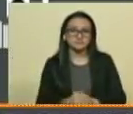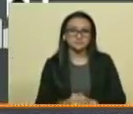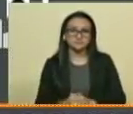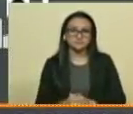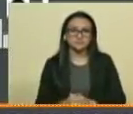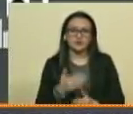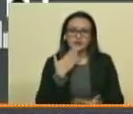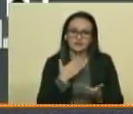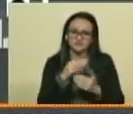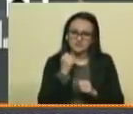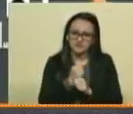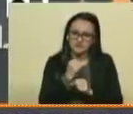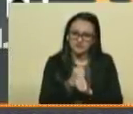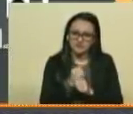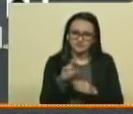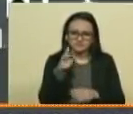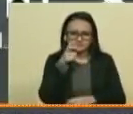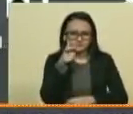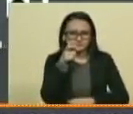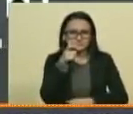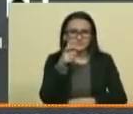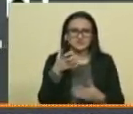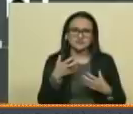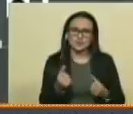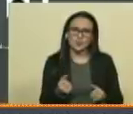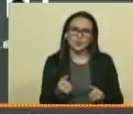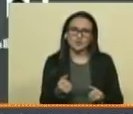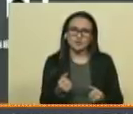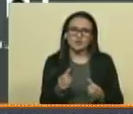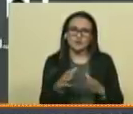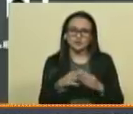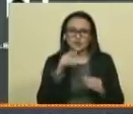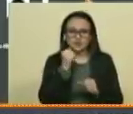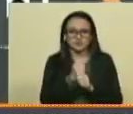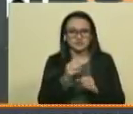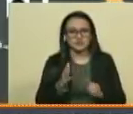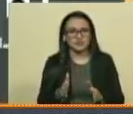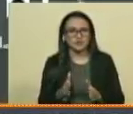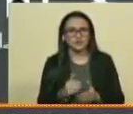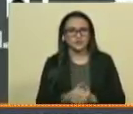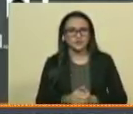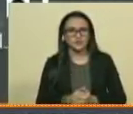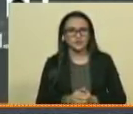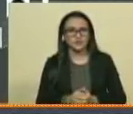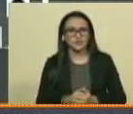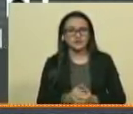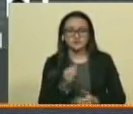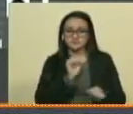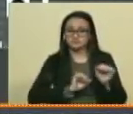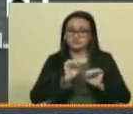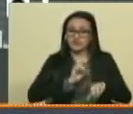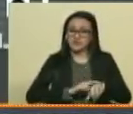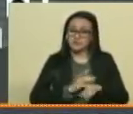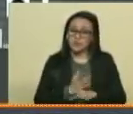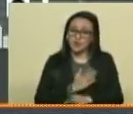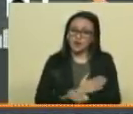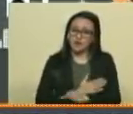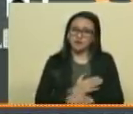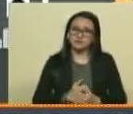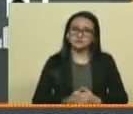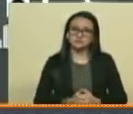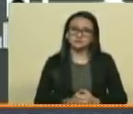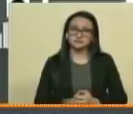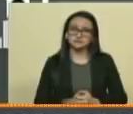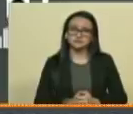ese trabajo de inteligencia y de seguridad que tienen todos nuestros trabajadores, nosotros pudimos prevenir a tiempo, ¿no? Pudimos